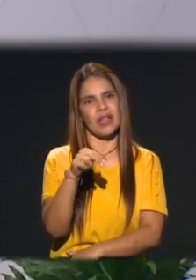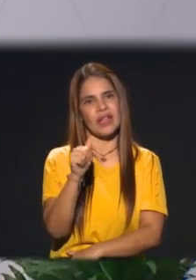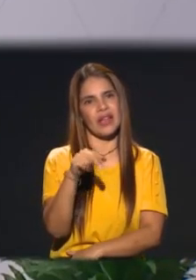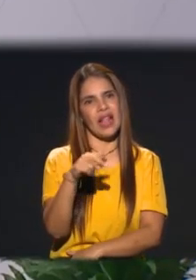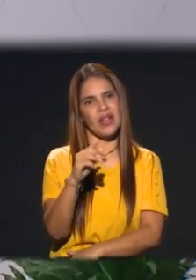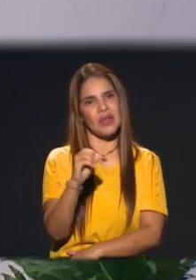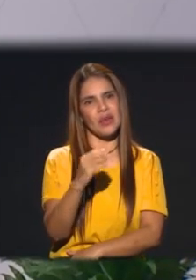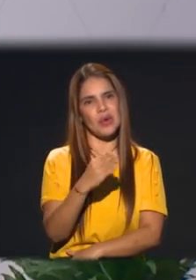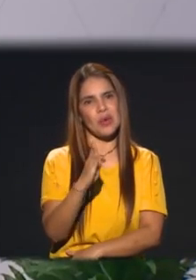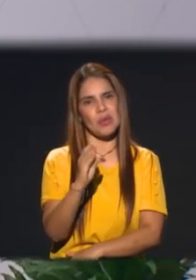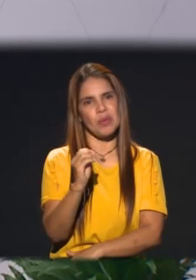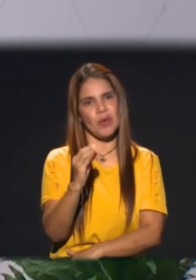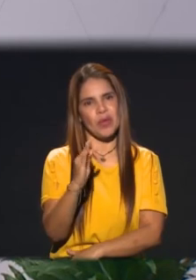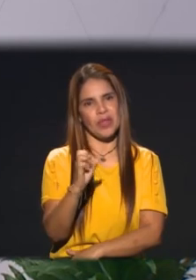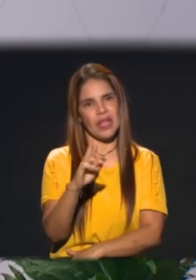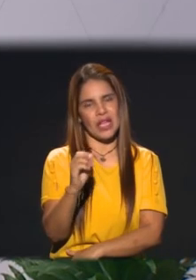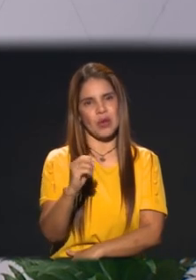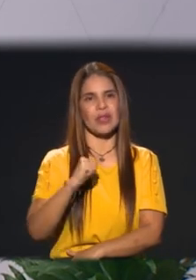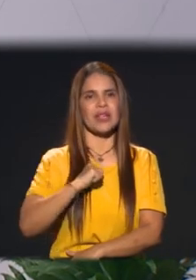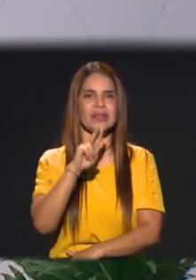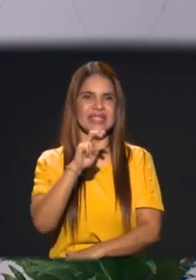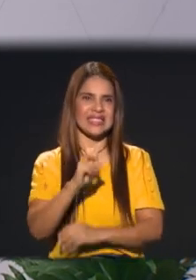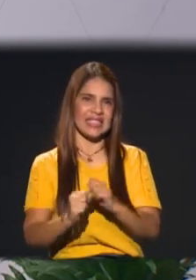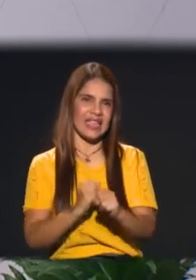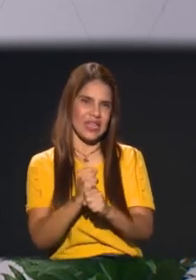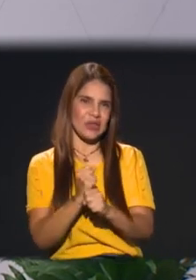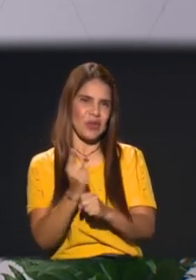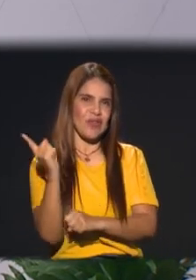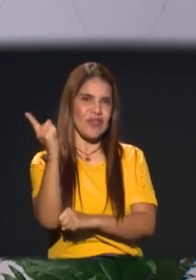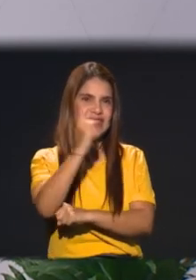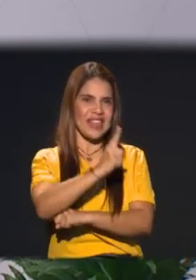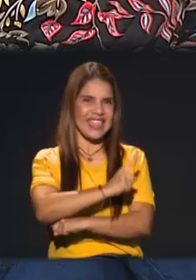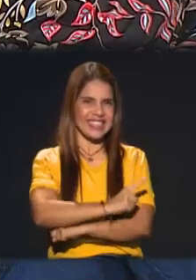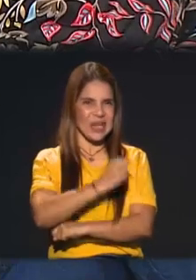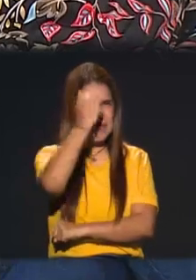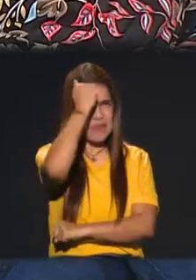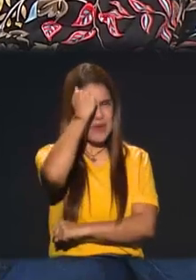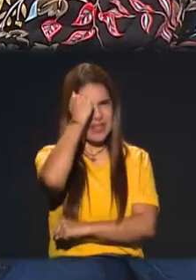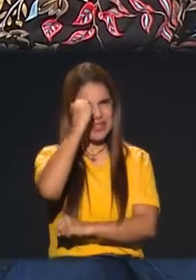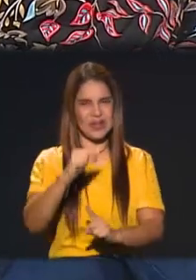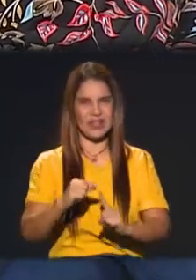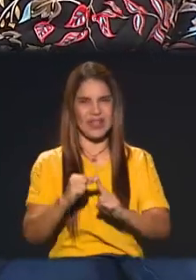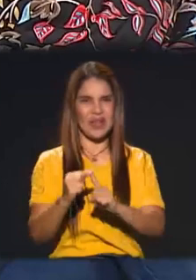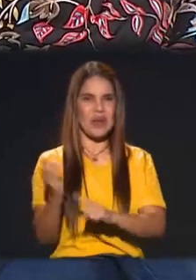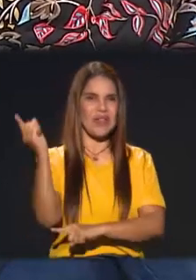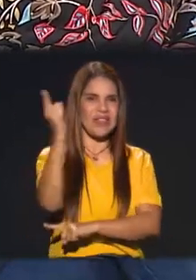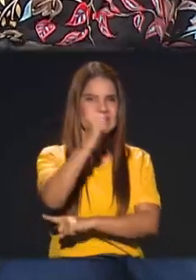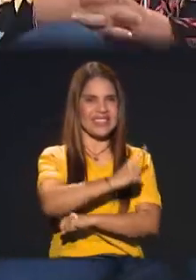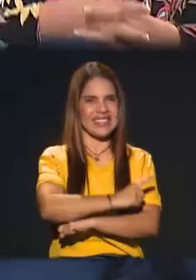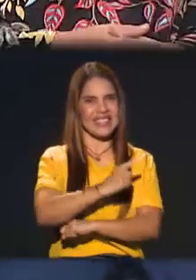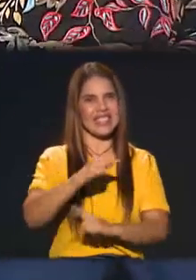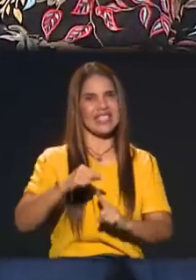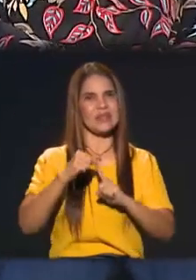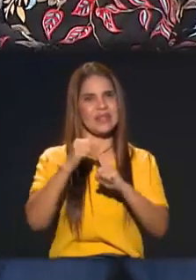Tengo 7 años y le quiero desear un feliz día de la profesora a la